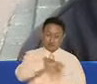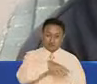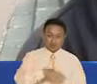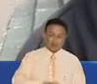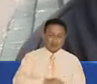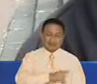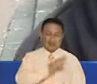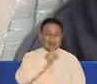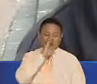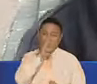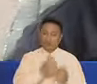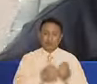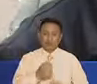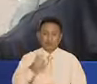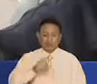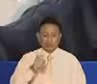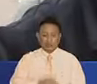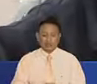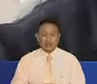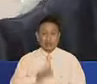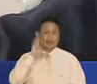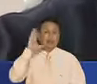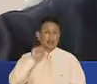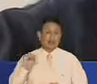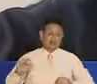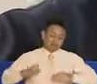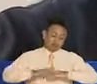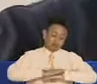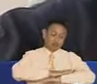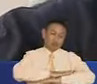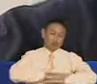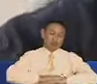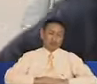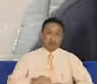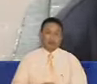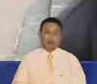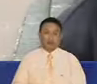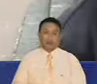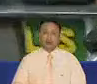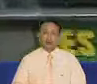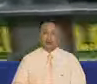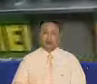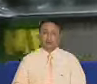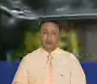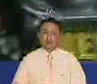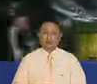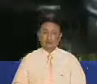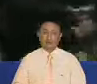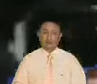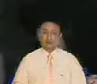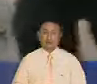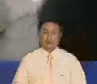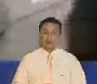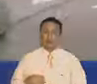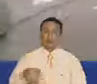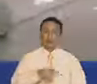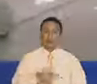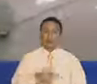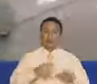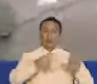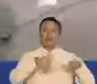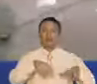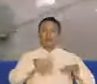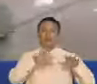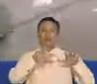haber el problema. Ahí deben poner brea como o ese más grande. Que recién creo que son unos 6 u 8 meses